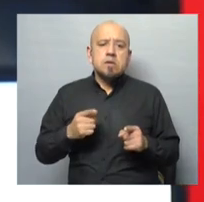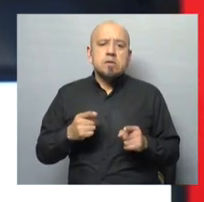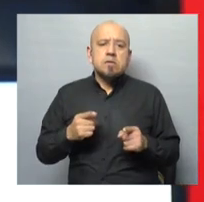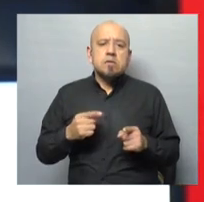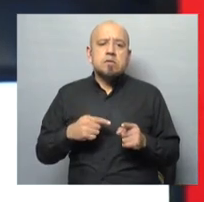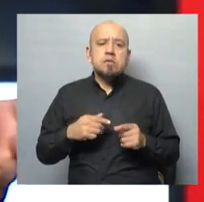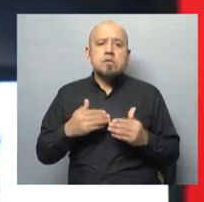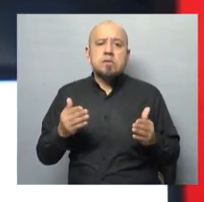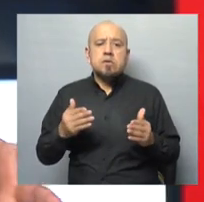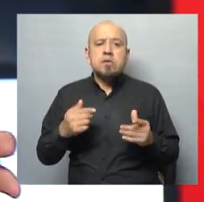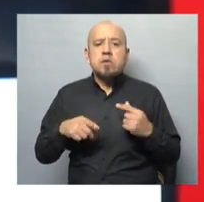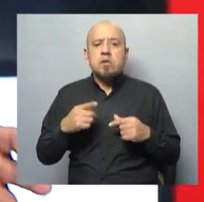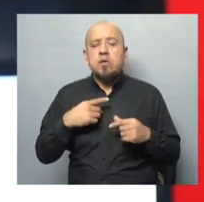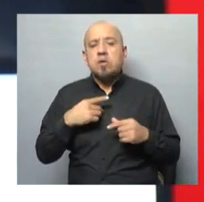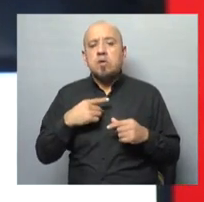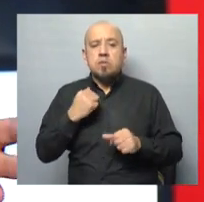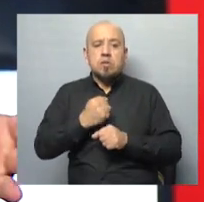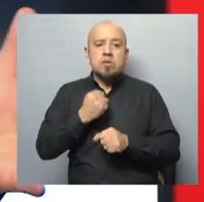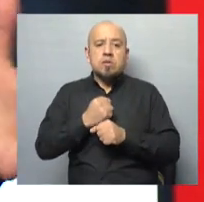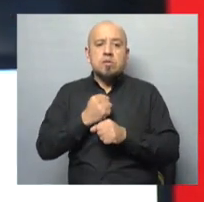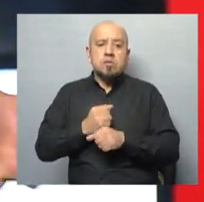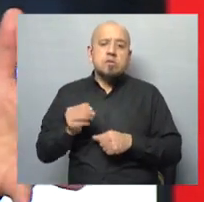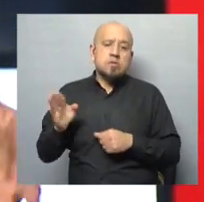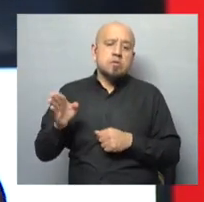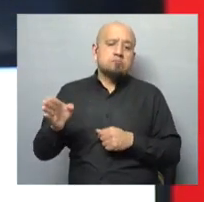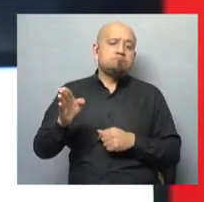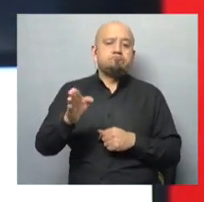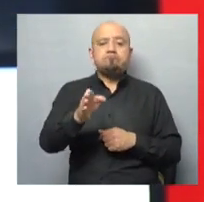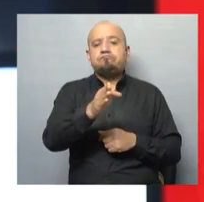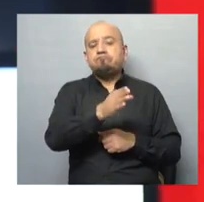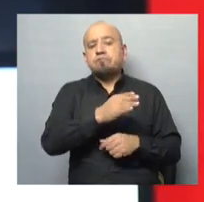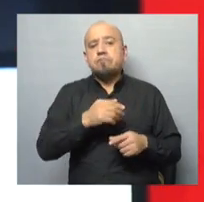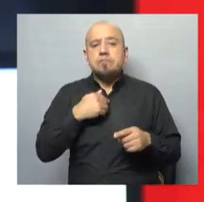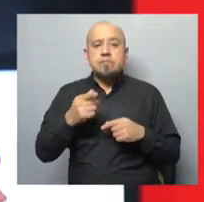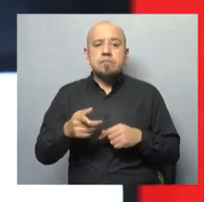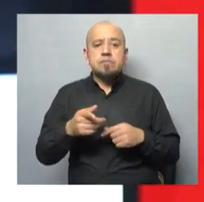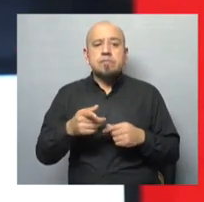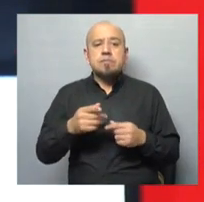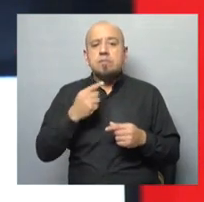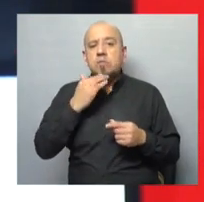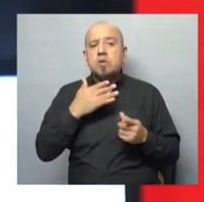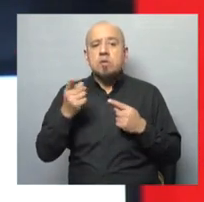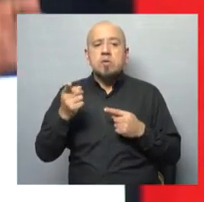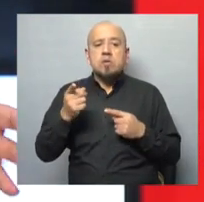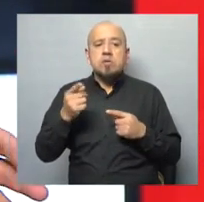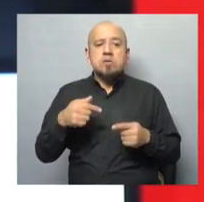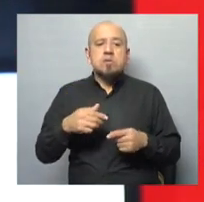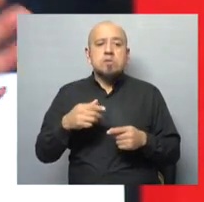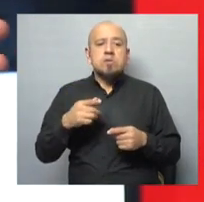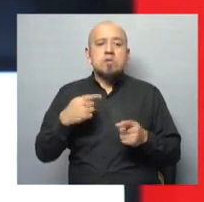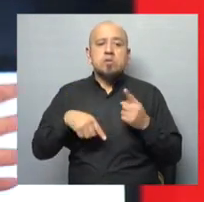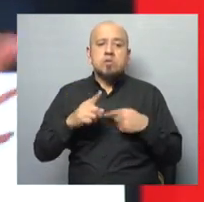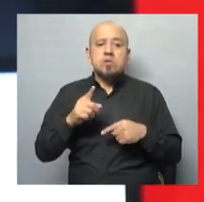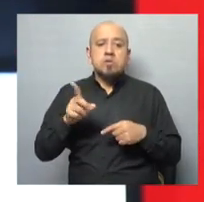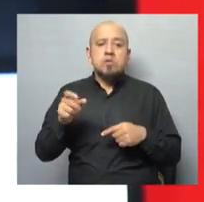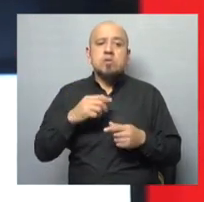la propia profesión y los lugares para los que terminado siendo que son lugares yo que sé por ejemplo remunerados entonces eso